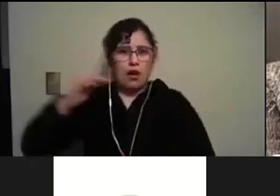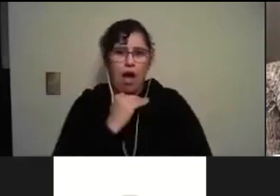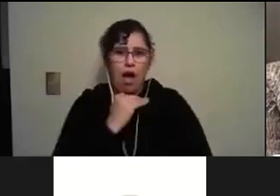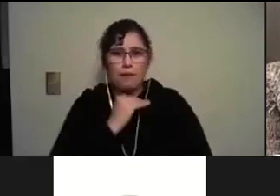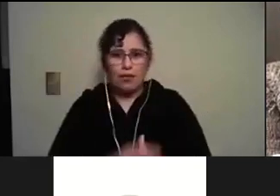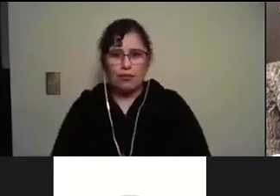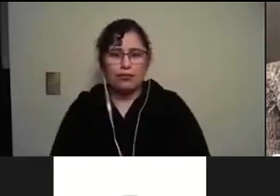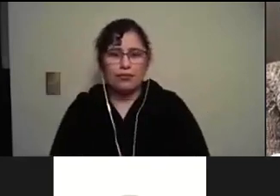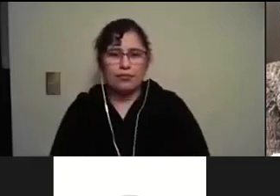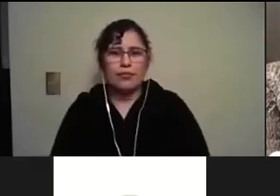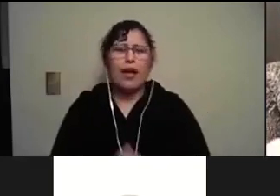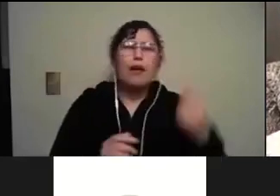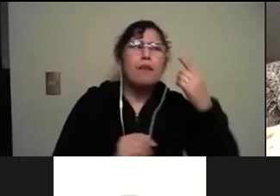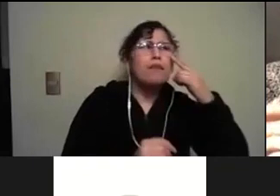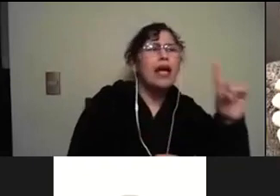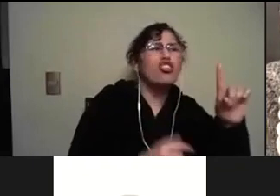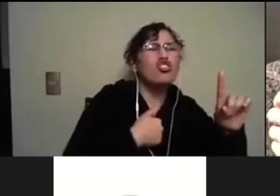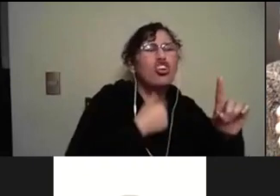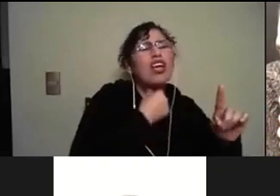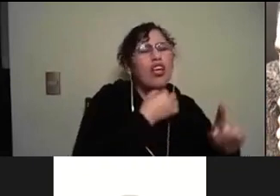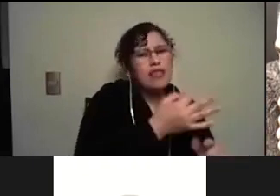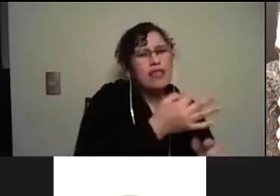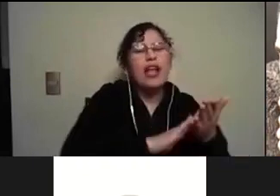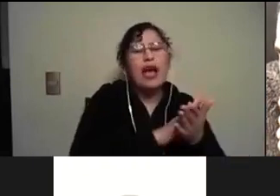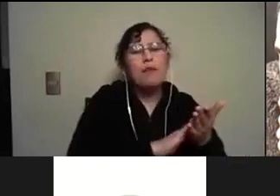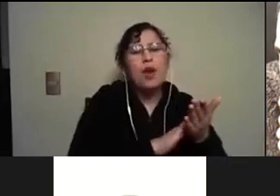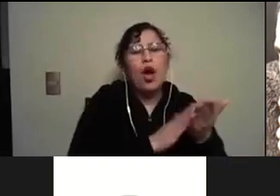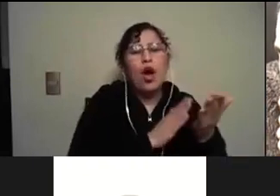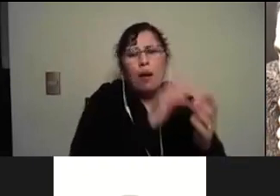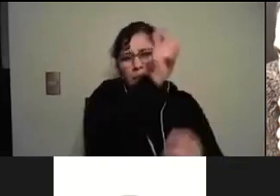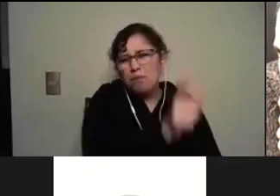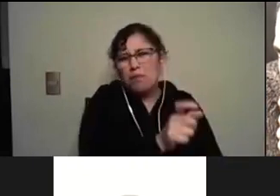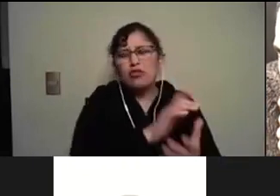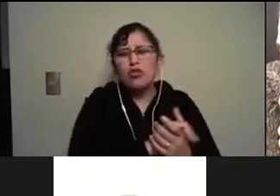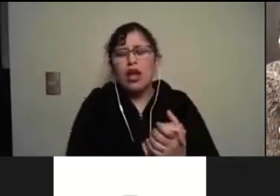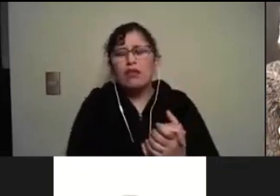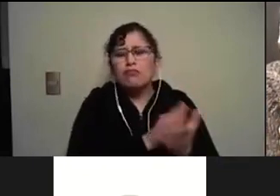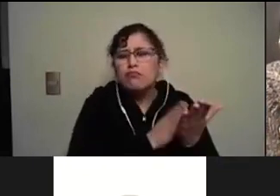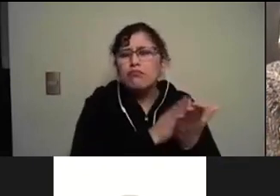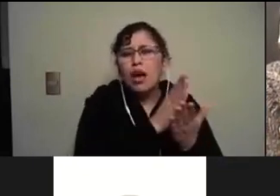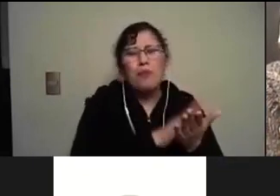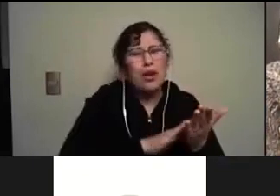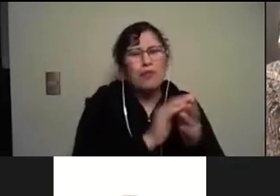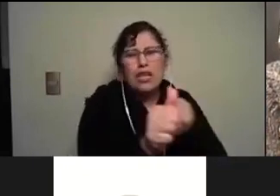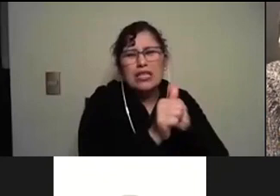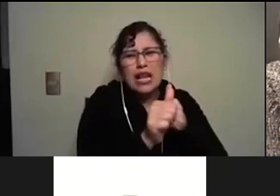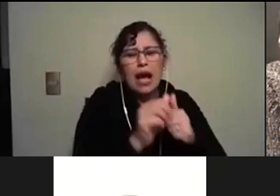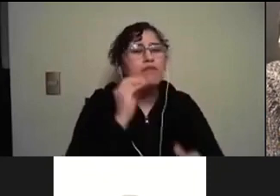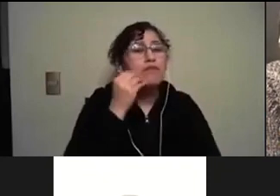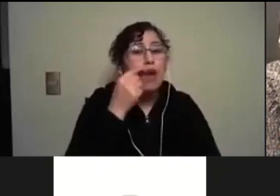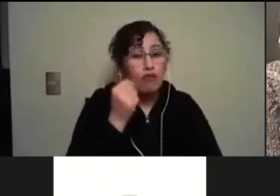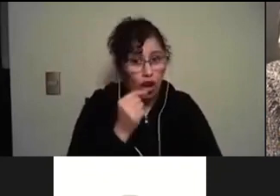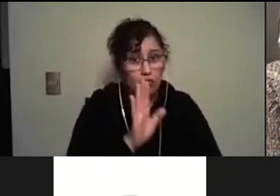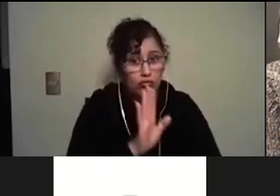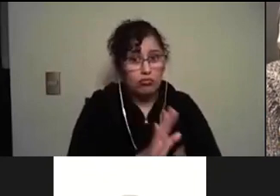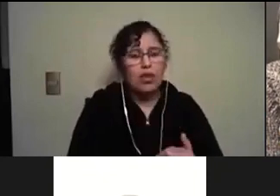Pero me refiero, por ejemplo, si a una persona le da, no sé, es que lo pregunto tuve un caso muy cercano a mi abuelo. Y mi abuelo